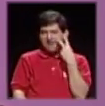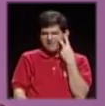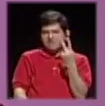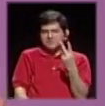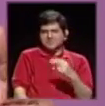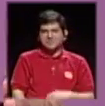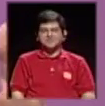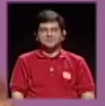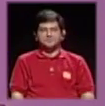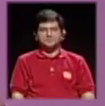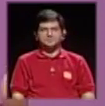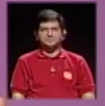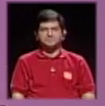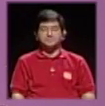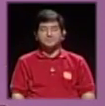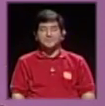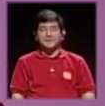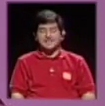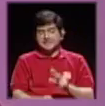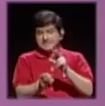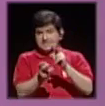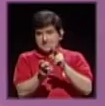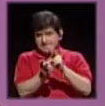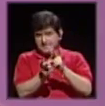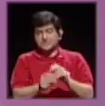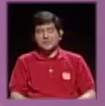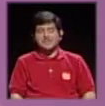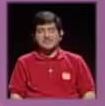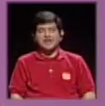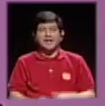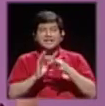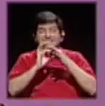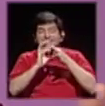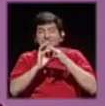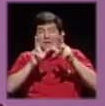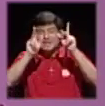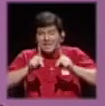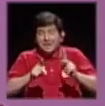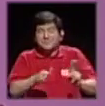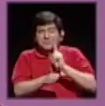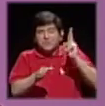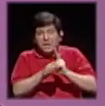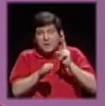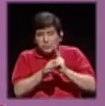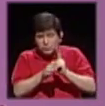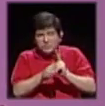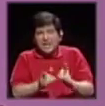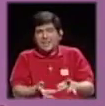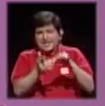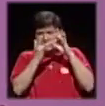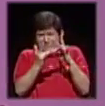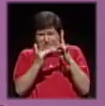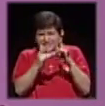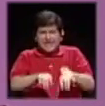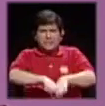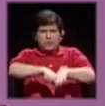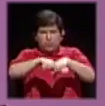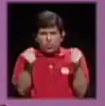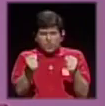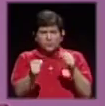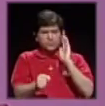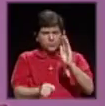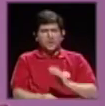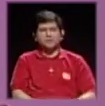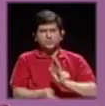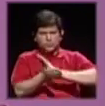cómo la sexualidad de las personas, el sexo de las personas es utilizado precisamente para romper con su